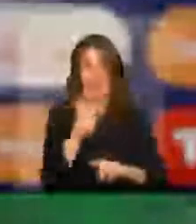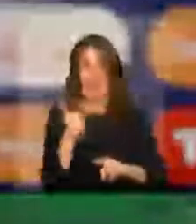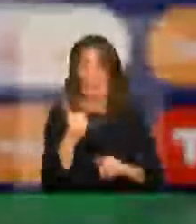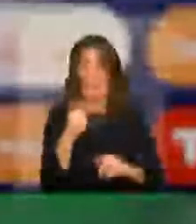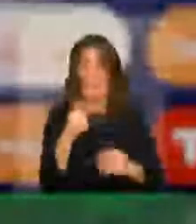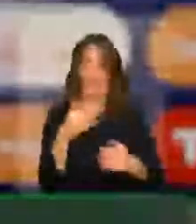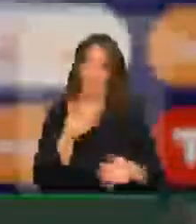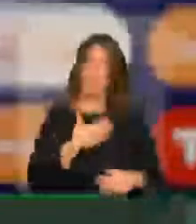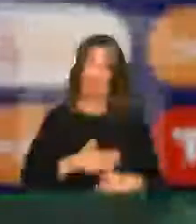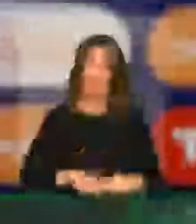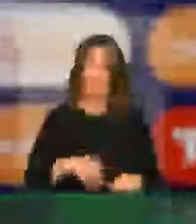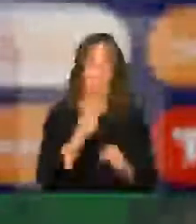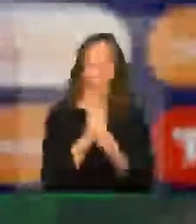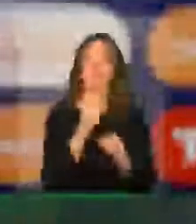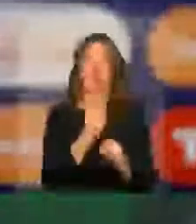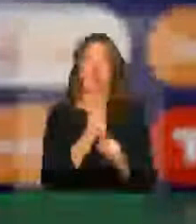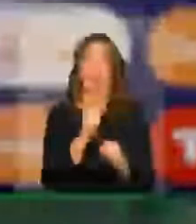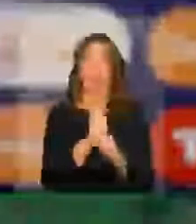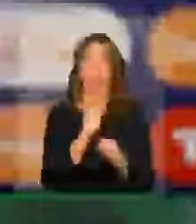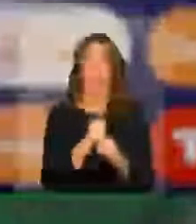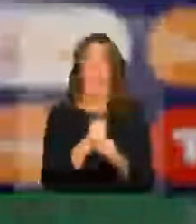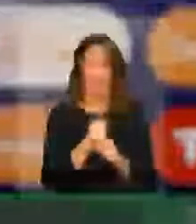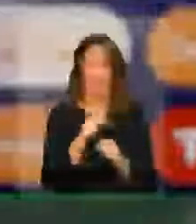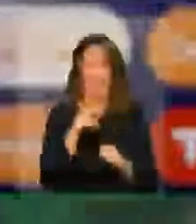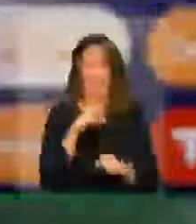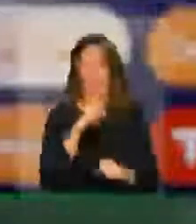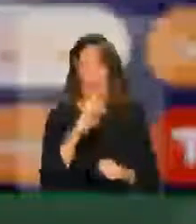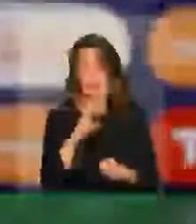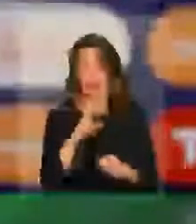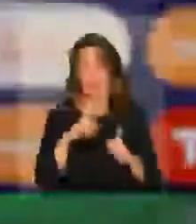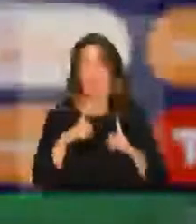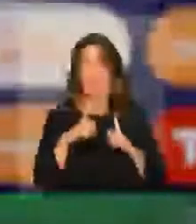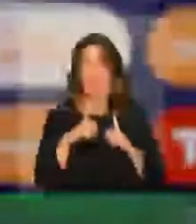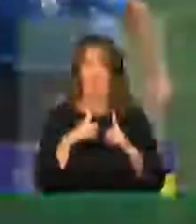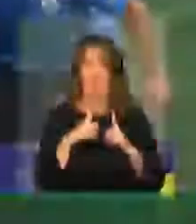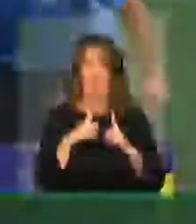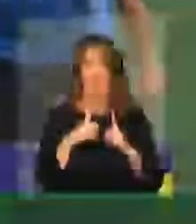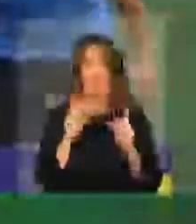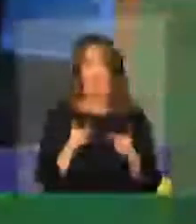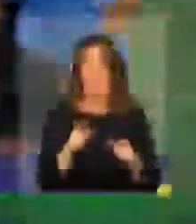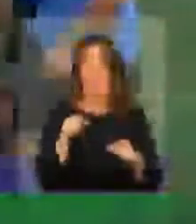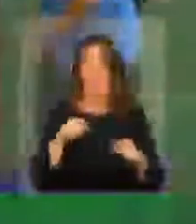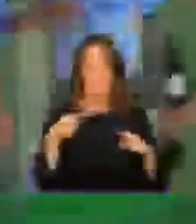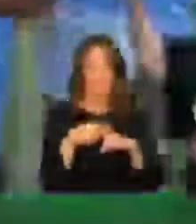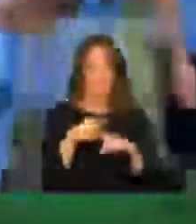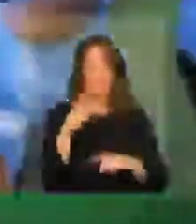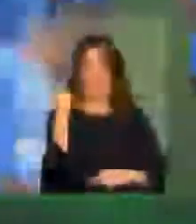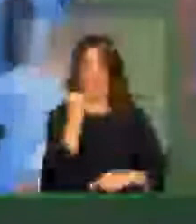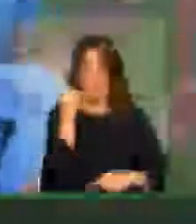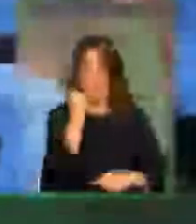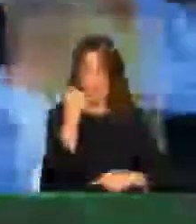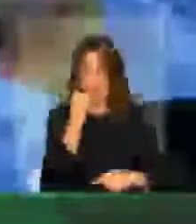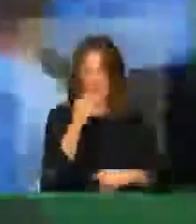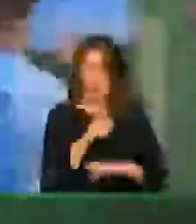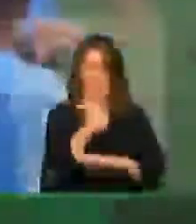pero bueno, estamos tranquilos trabajando para que se dé eso, ese resultado que estamos esperando, que también este partido va a ser importante porque con la